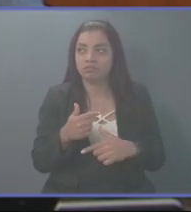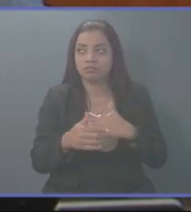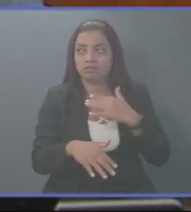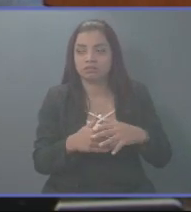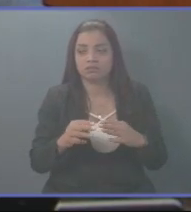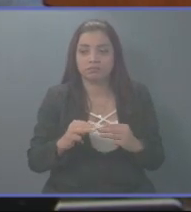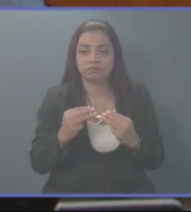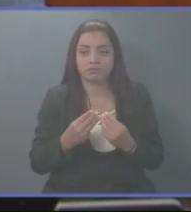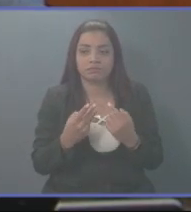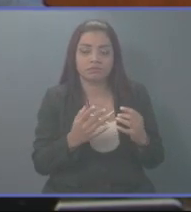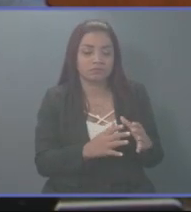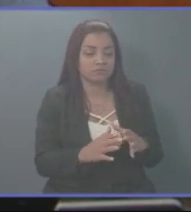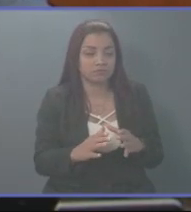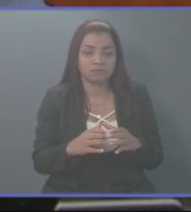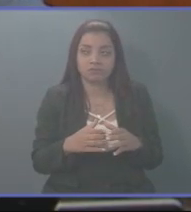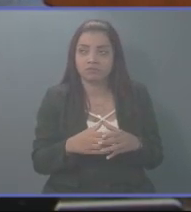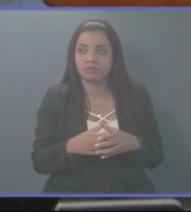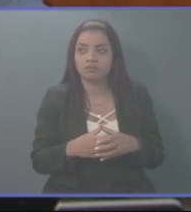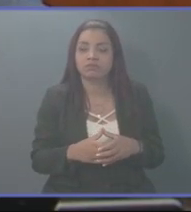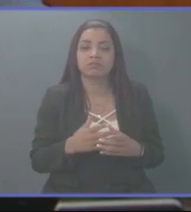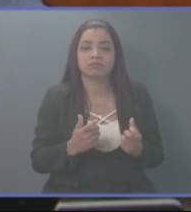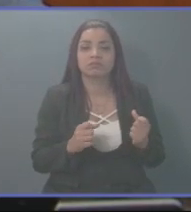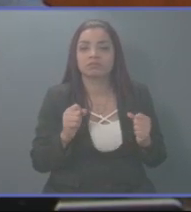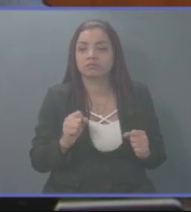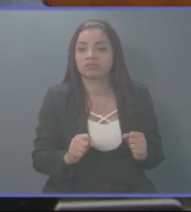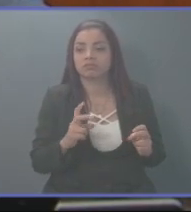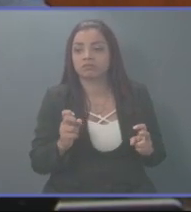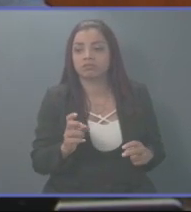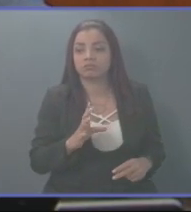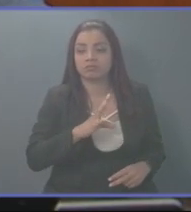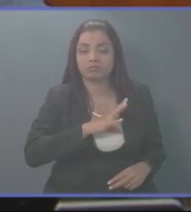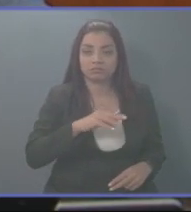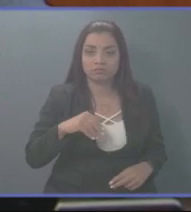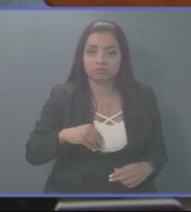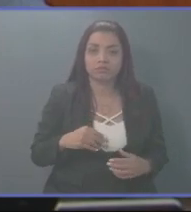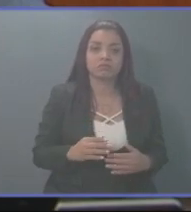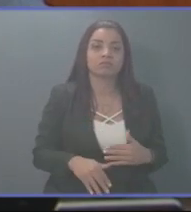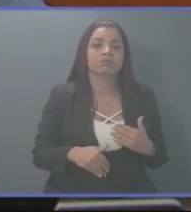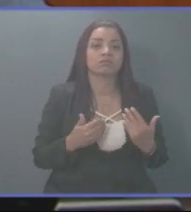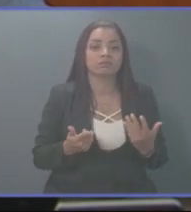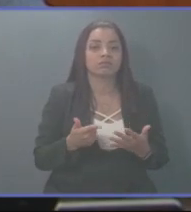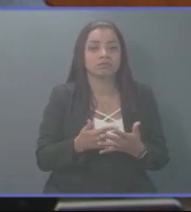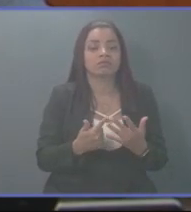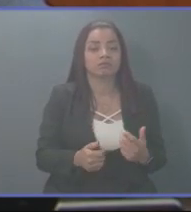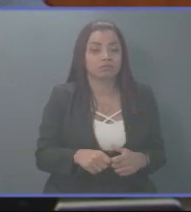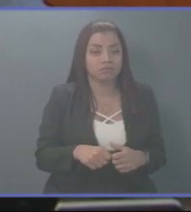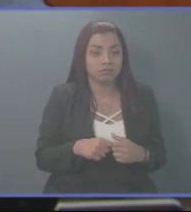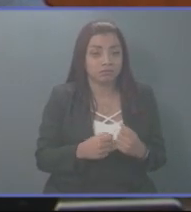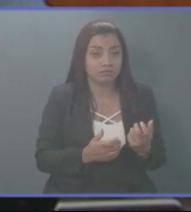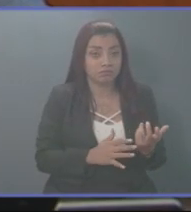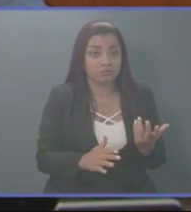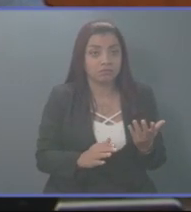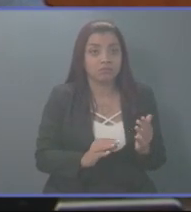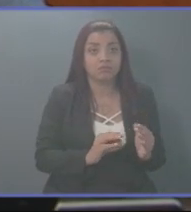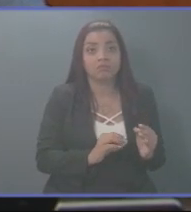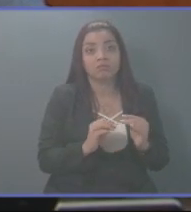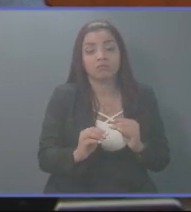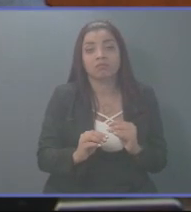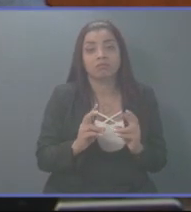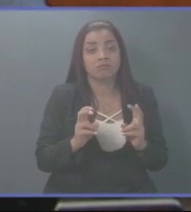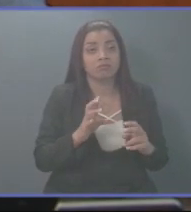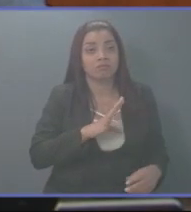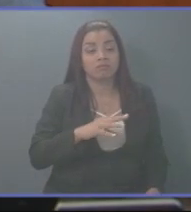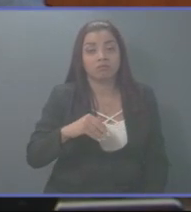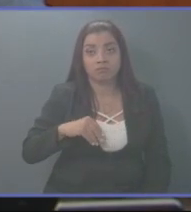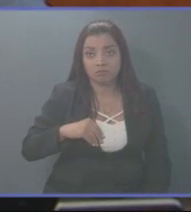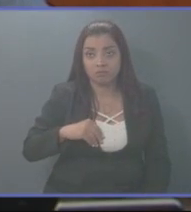ilícitas, a la reunificación familiar cuando por razones del desplazamiento se haya separado el núcleo